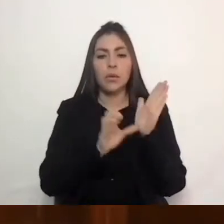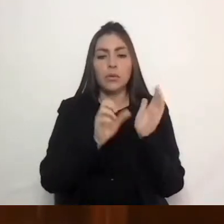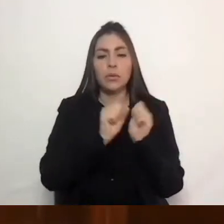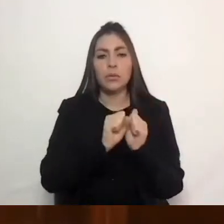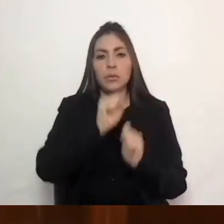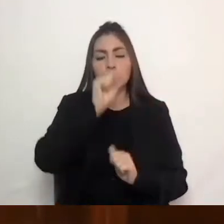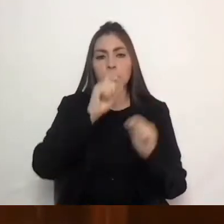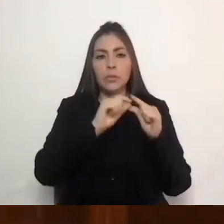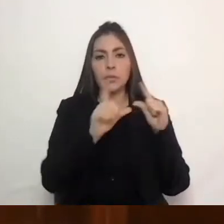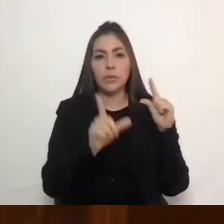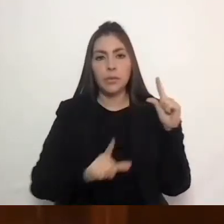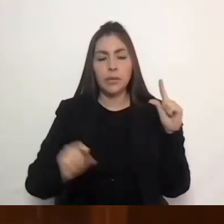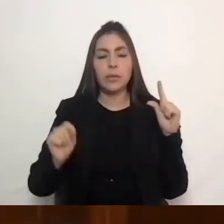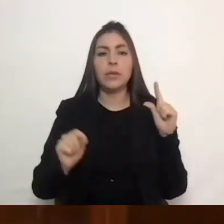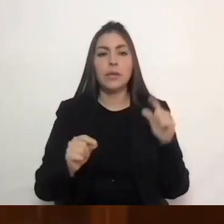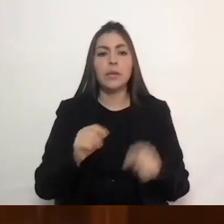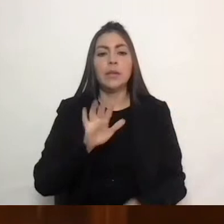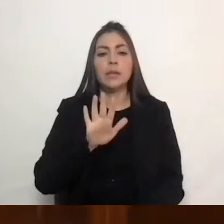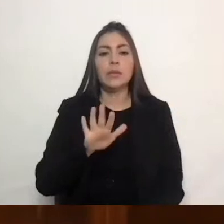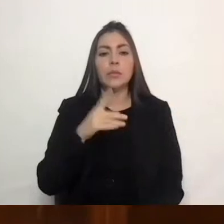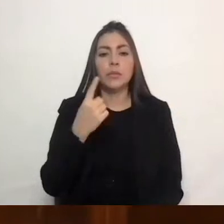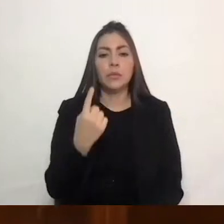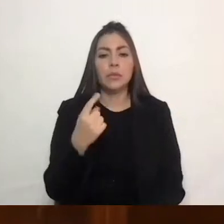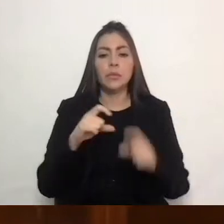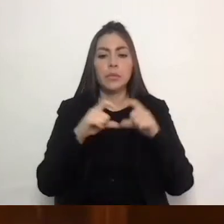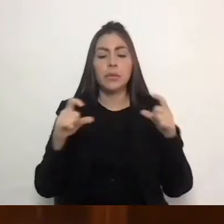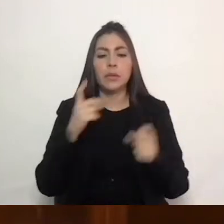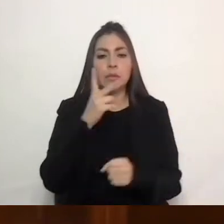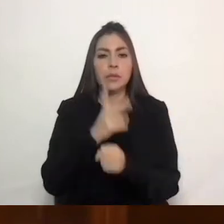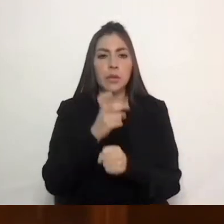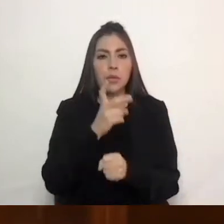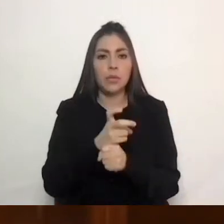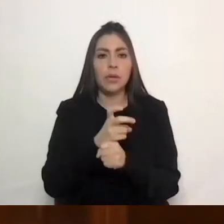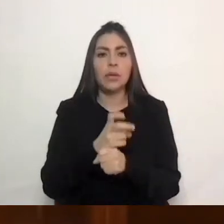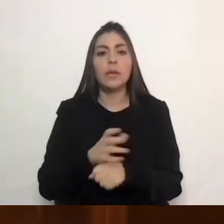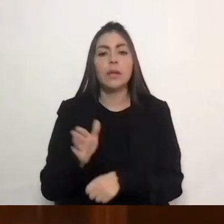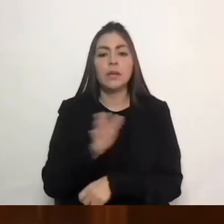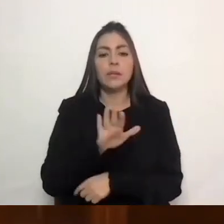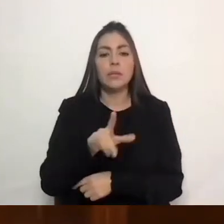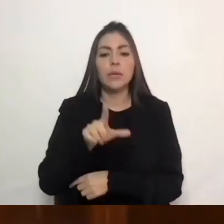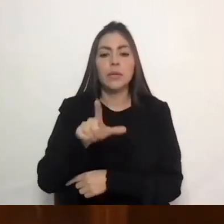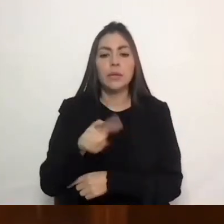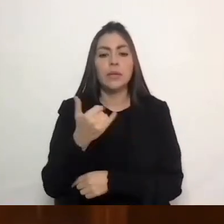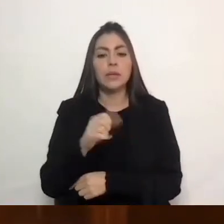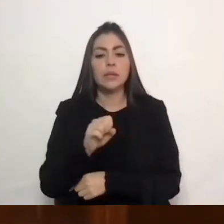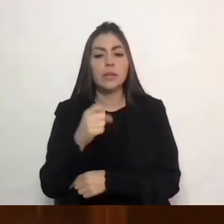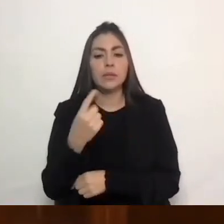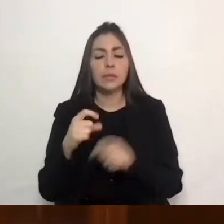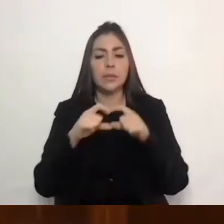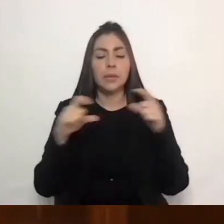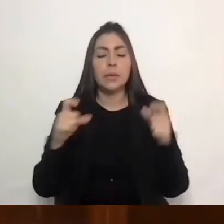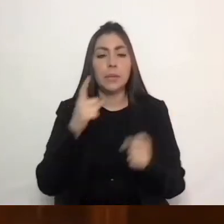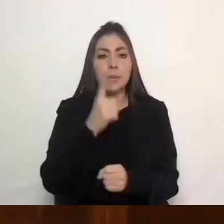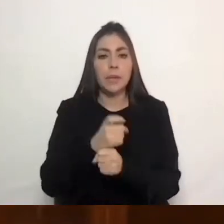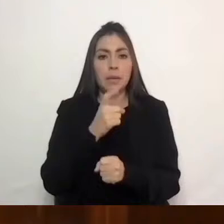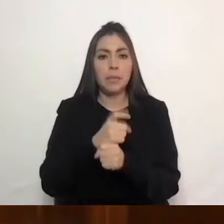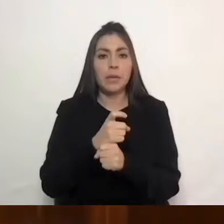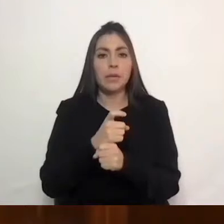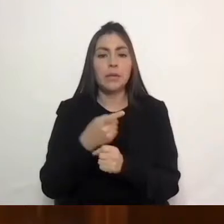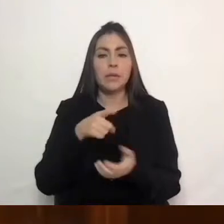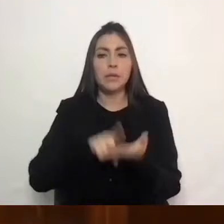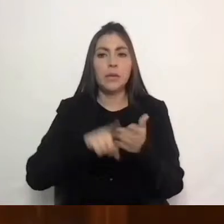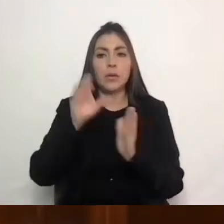Unidos Mexicanos, 51 fracción segunda, 57 y 61 fracción primera de la